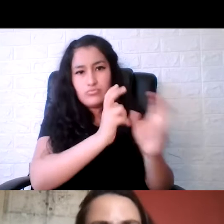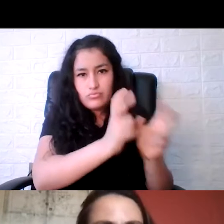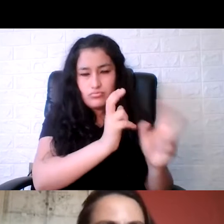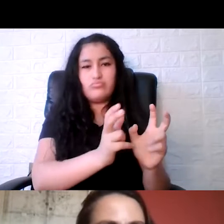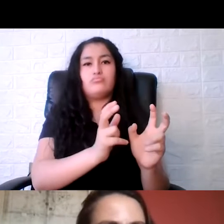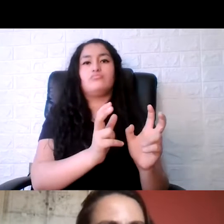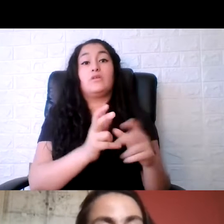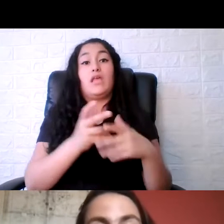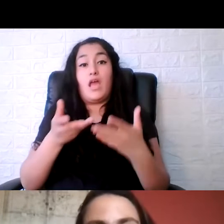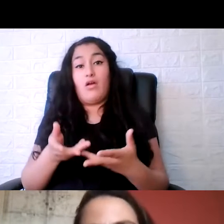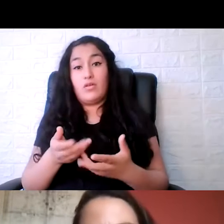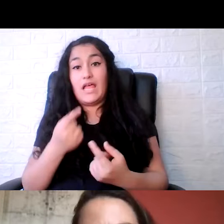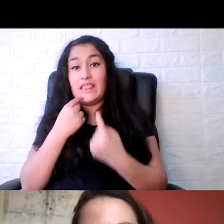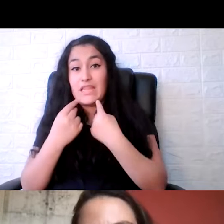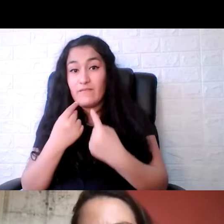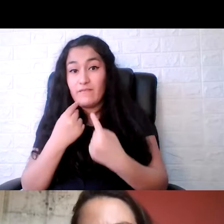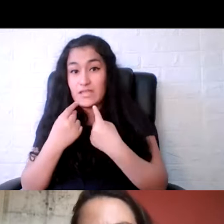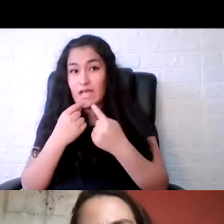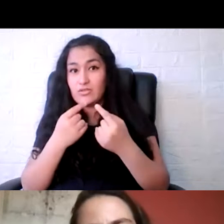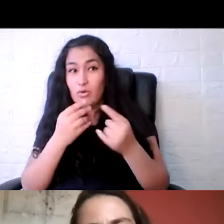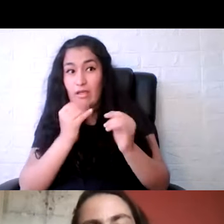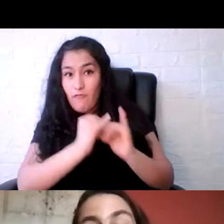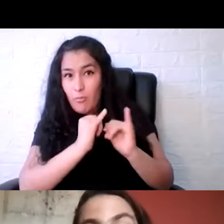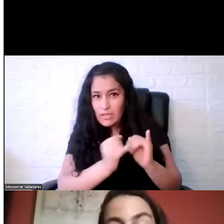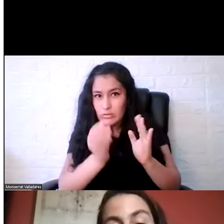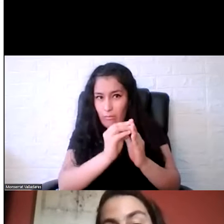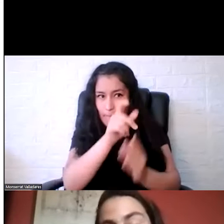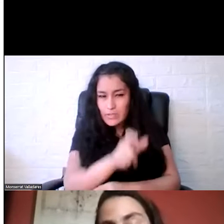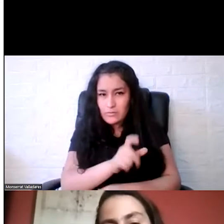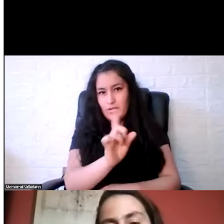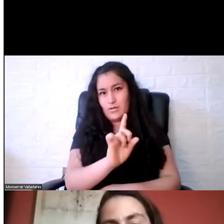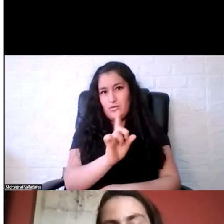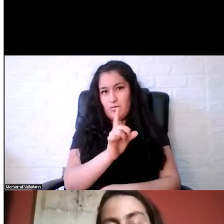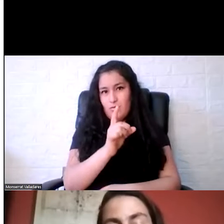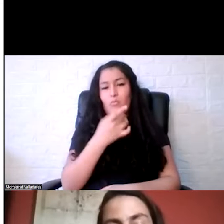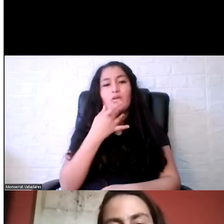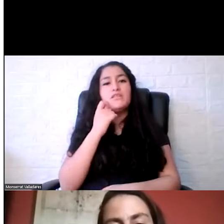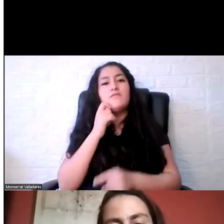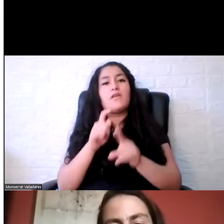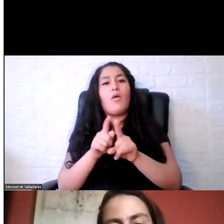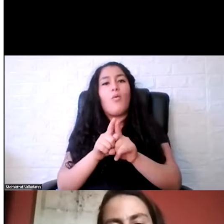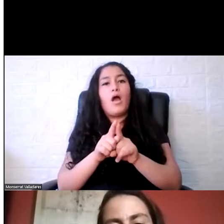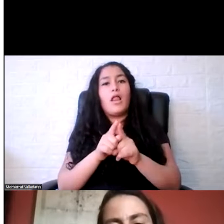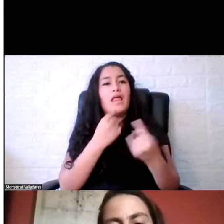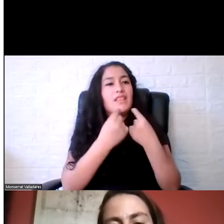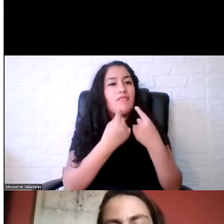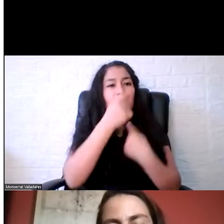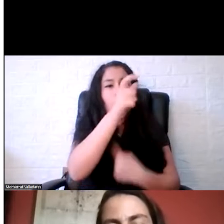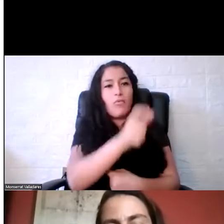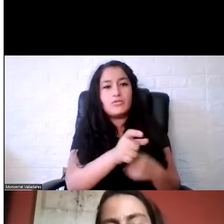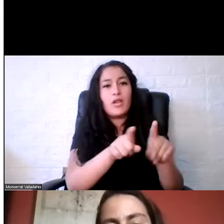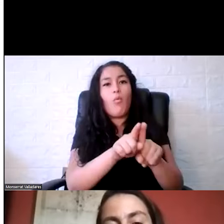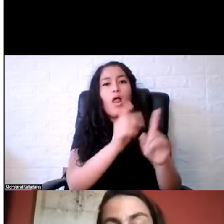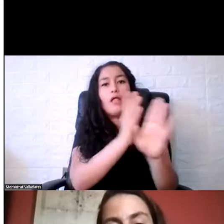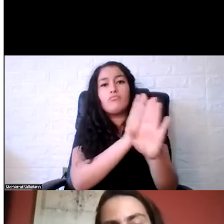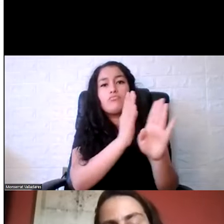intención de anular esas voces, sino de resguardarlas porque también es un mundo social